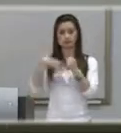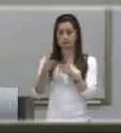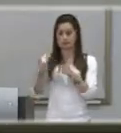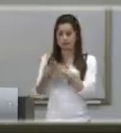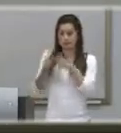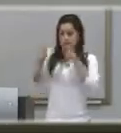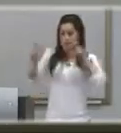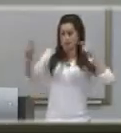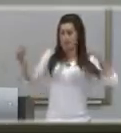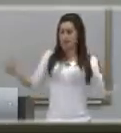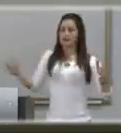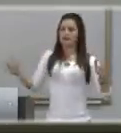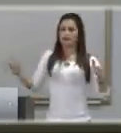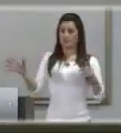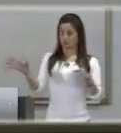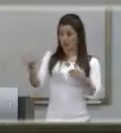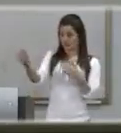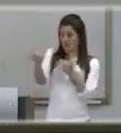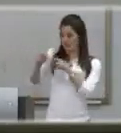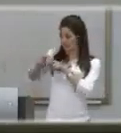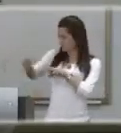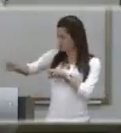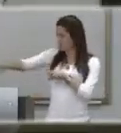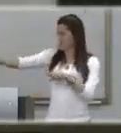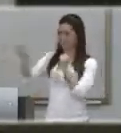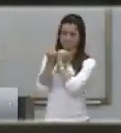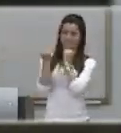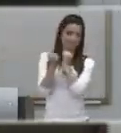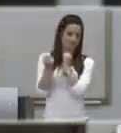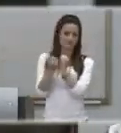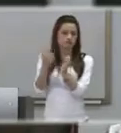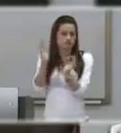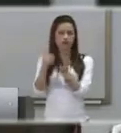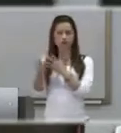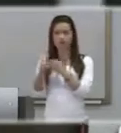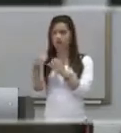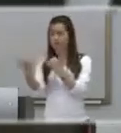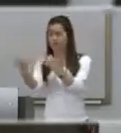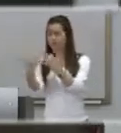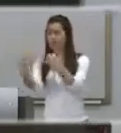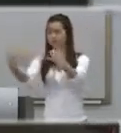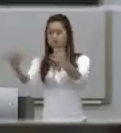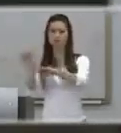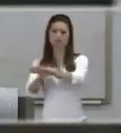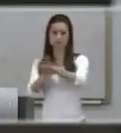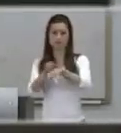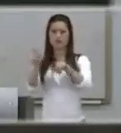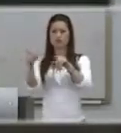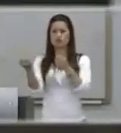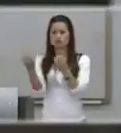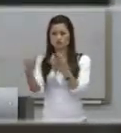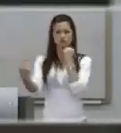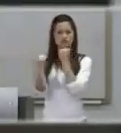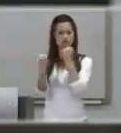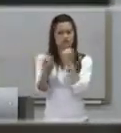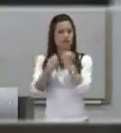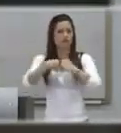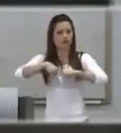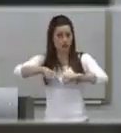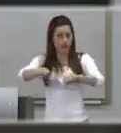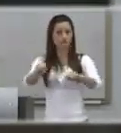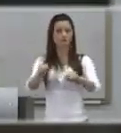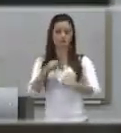no cabemos todos en la mesa, pero quiero dejar claro que hubo muchos esfuerzos colectivos para